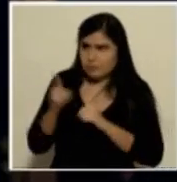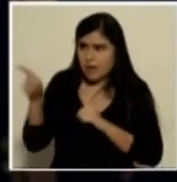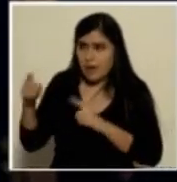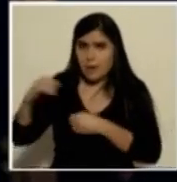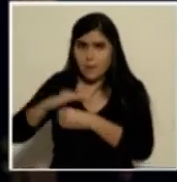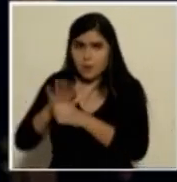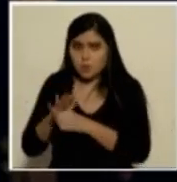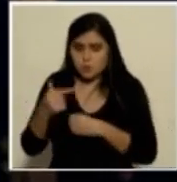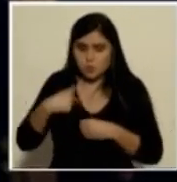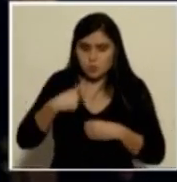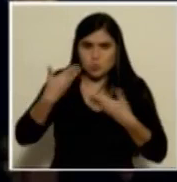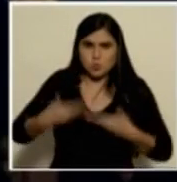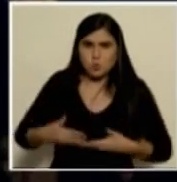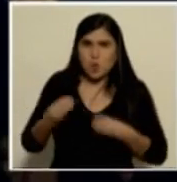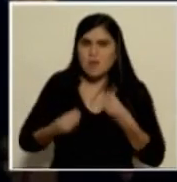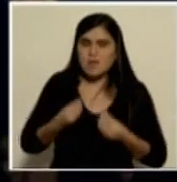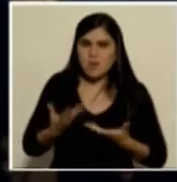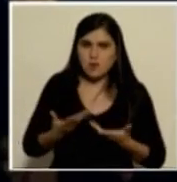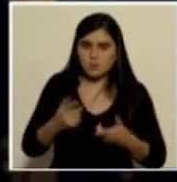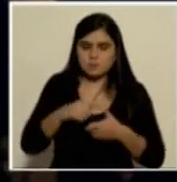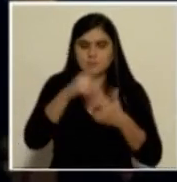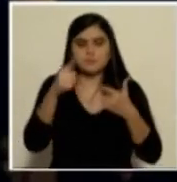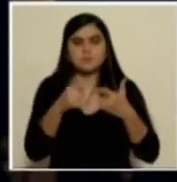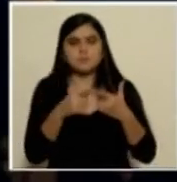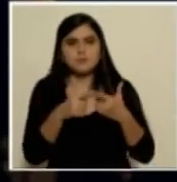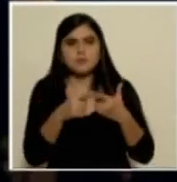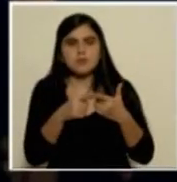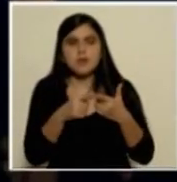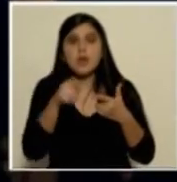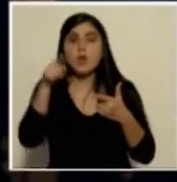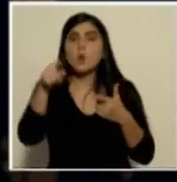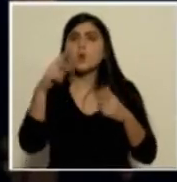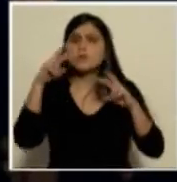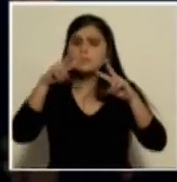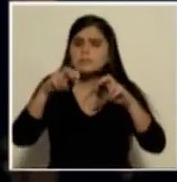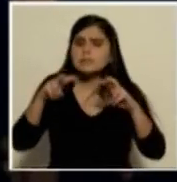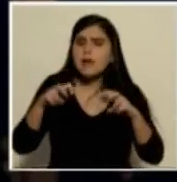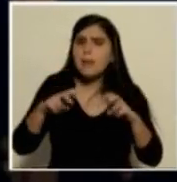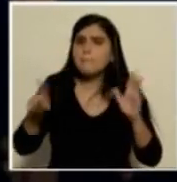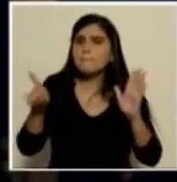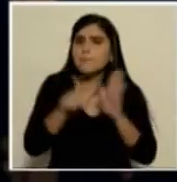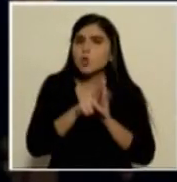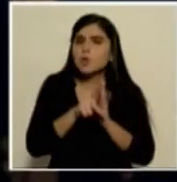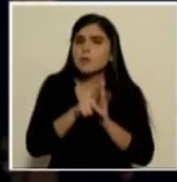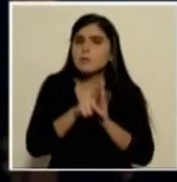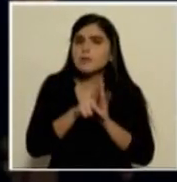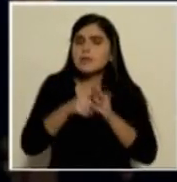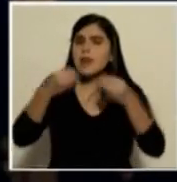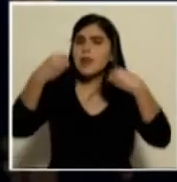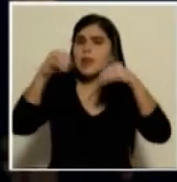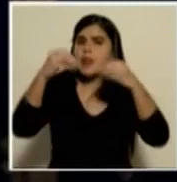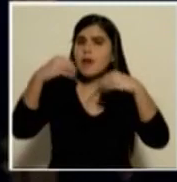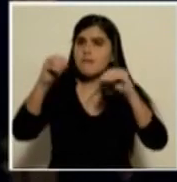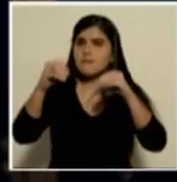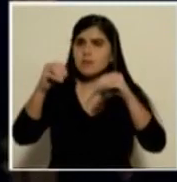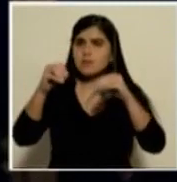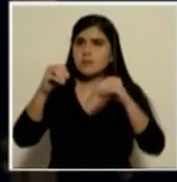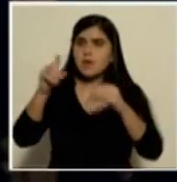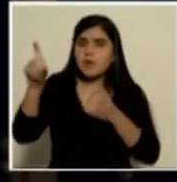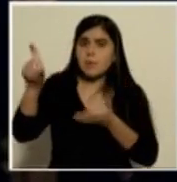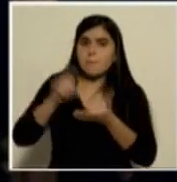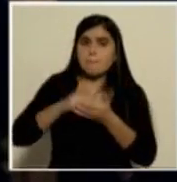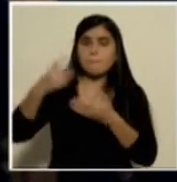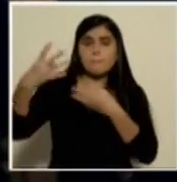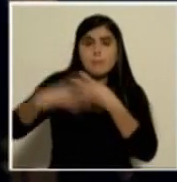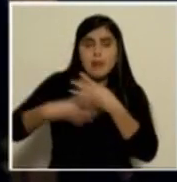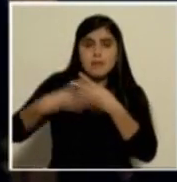si en Costa Rica ustedes están analizando la posibilidad de prohibir la venta de plasma, como está ocurriendo en otros países, donde los